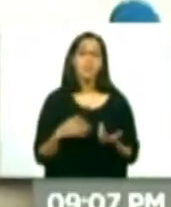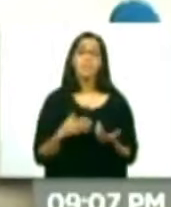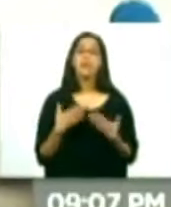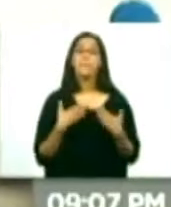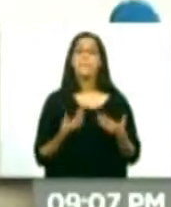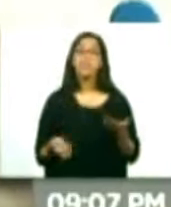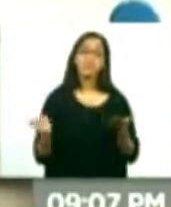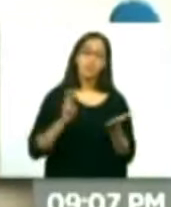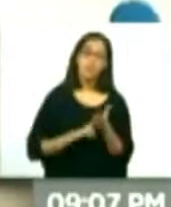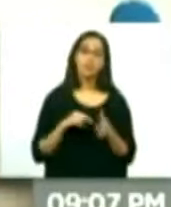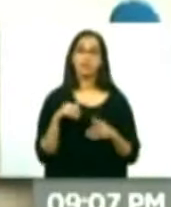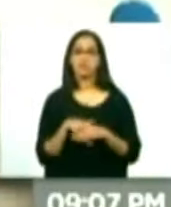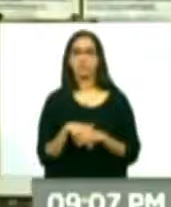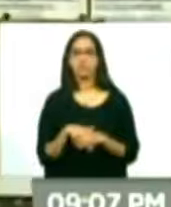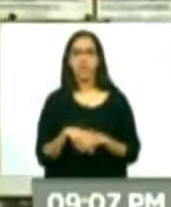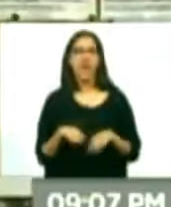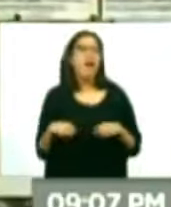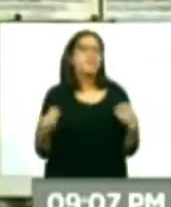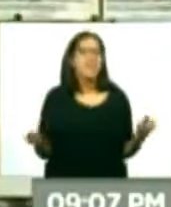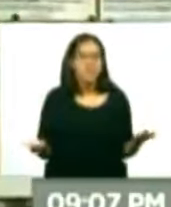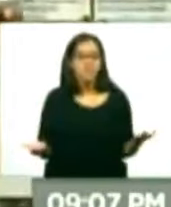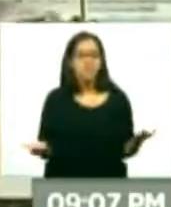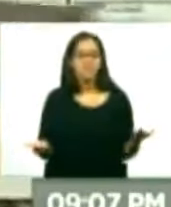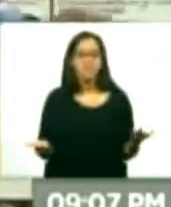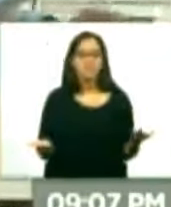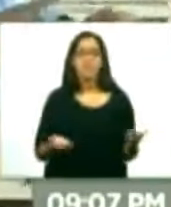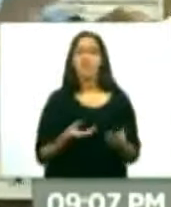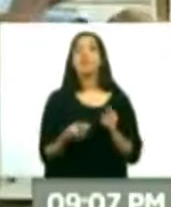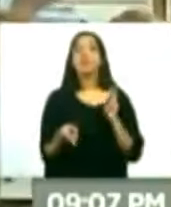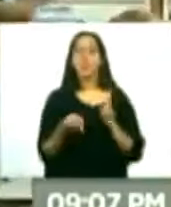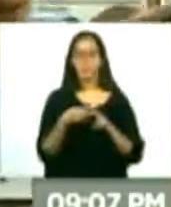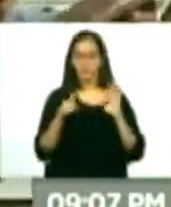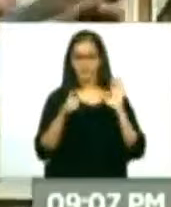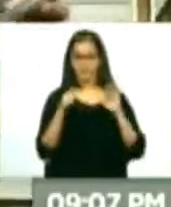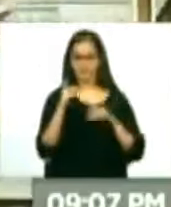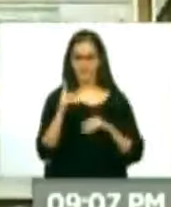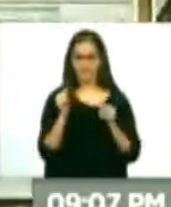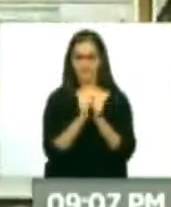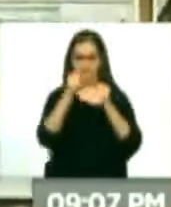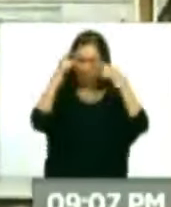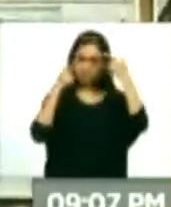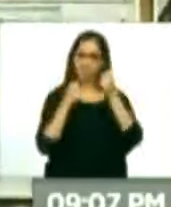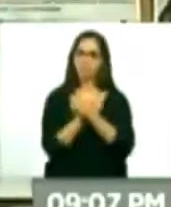reelección. Aquí, aquí, numeral 6D